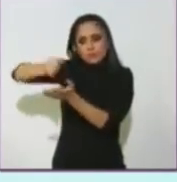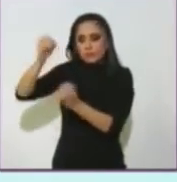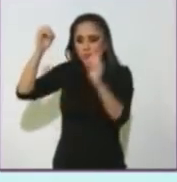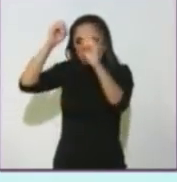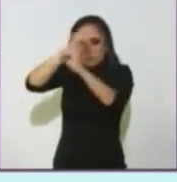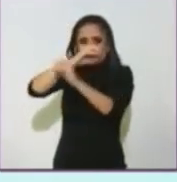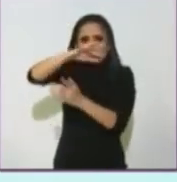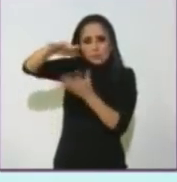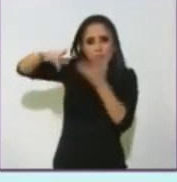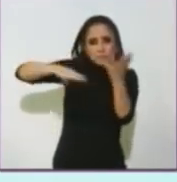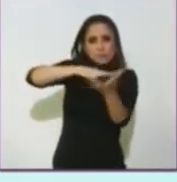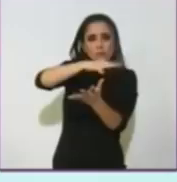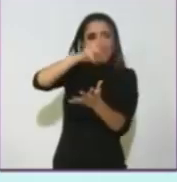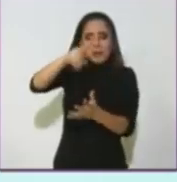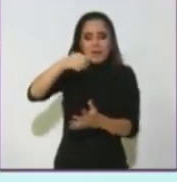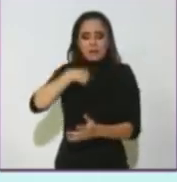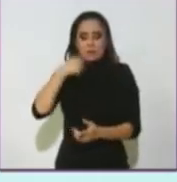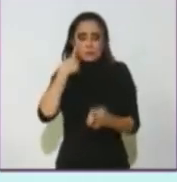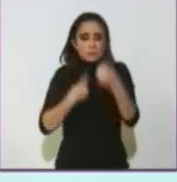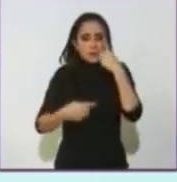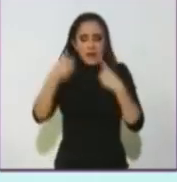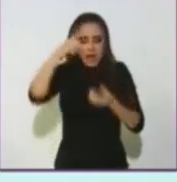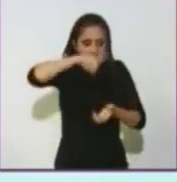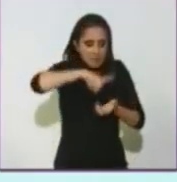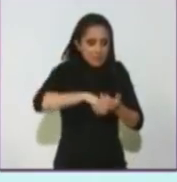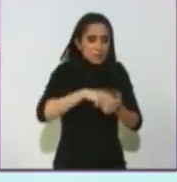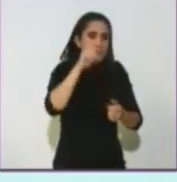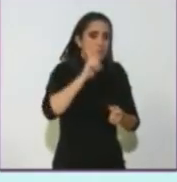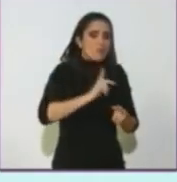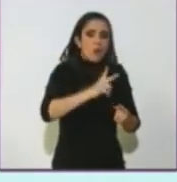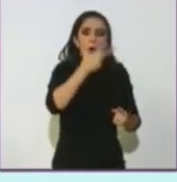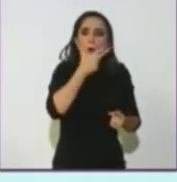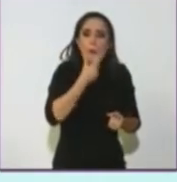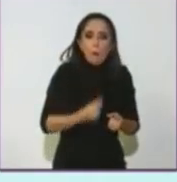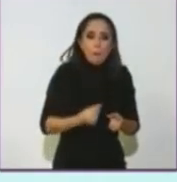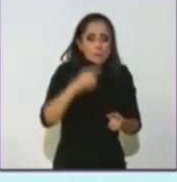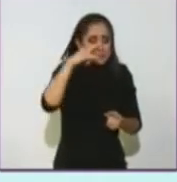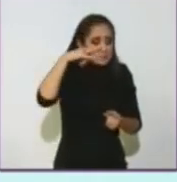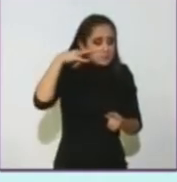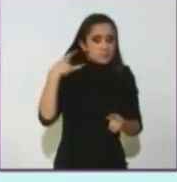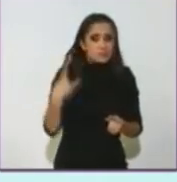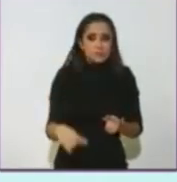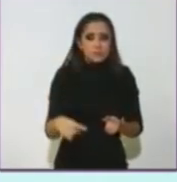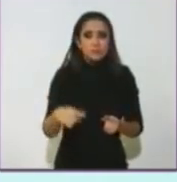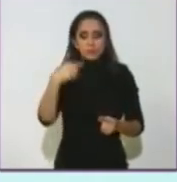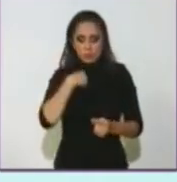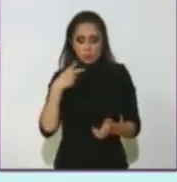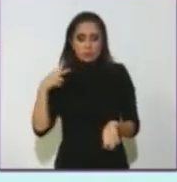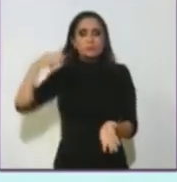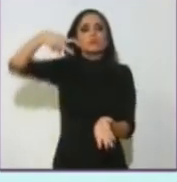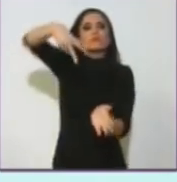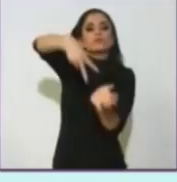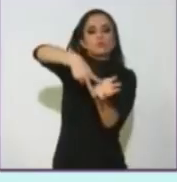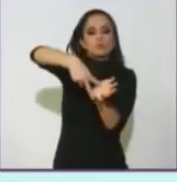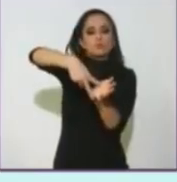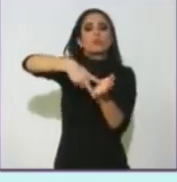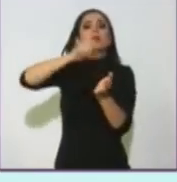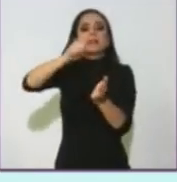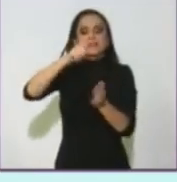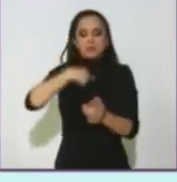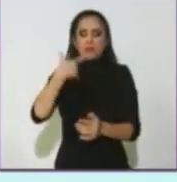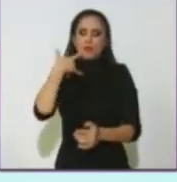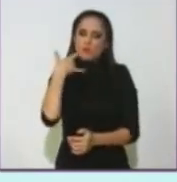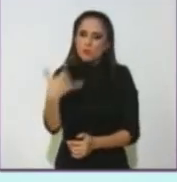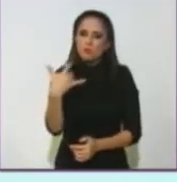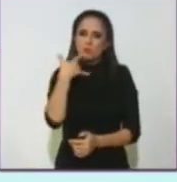soy el llanto invisible de millares de mujeres y hombres soy y estoy aquí porque somos los que hemos estado luchando